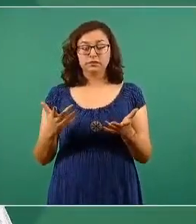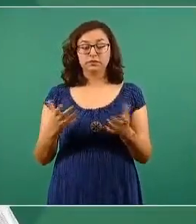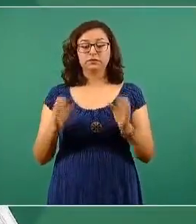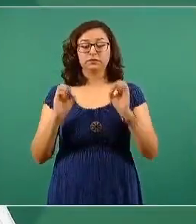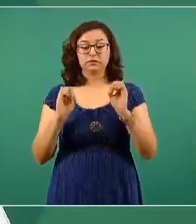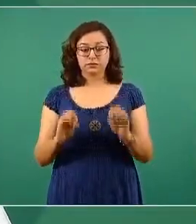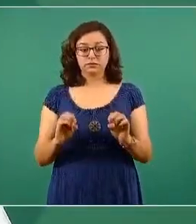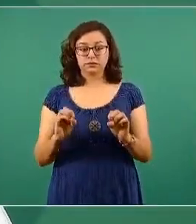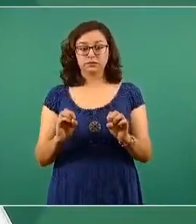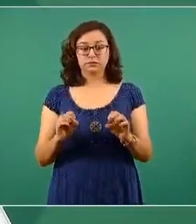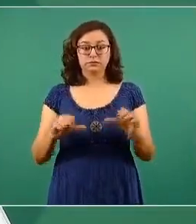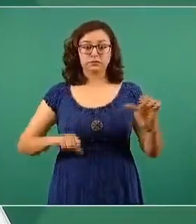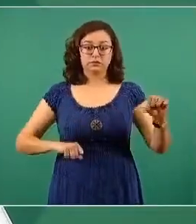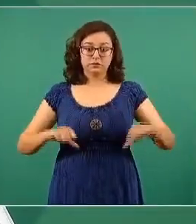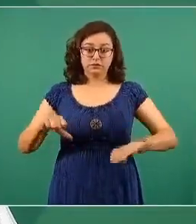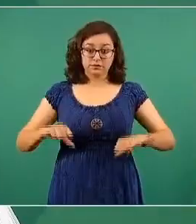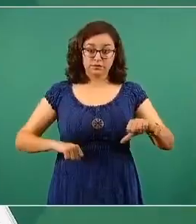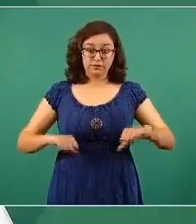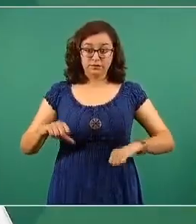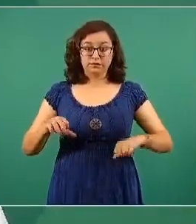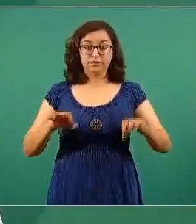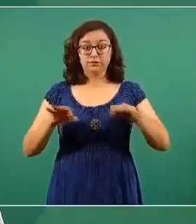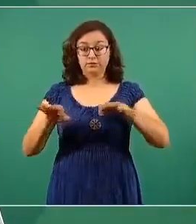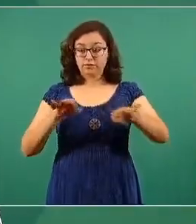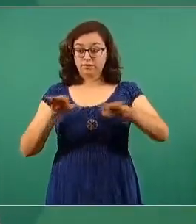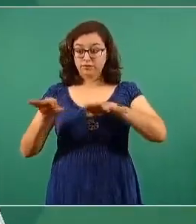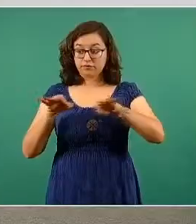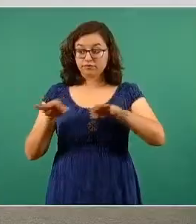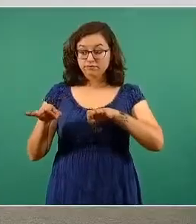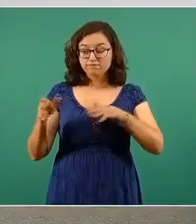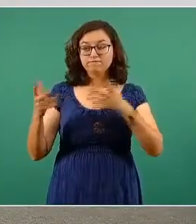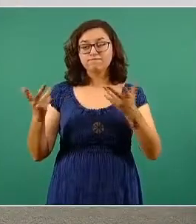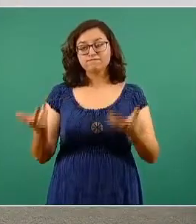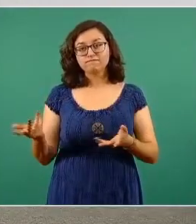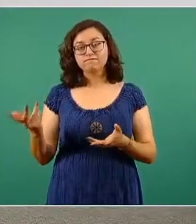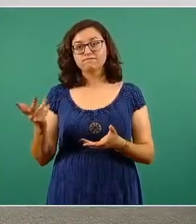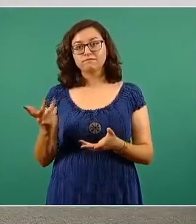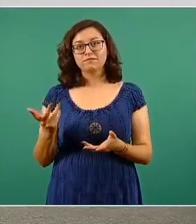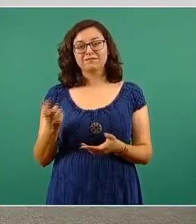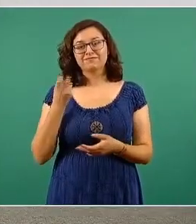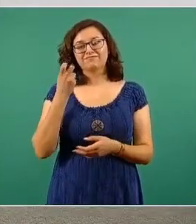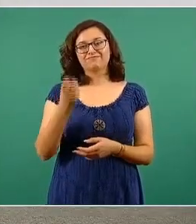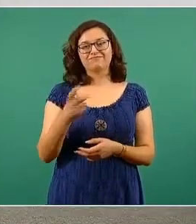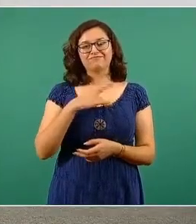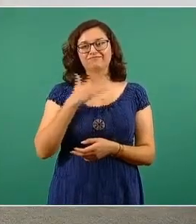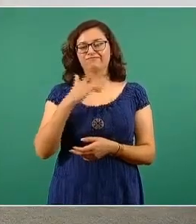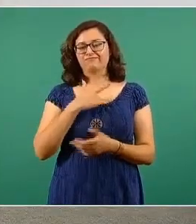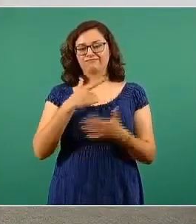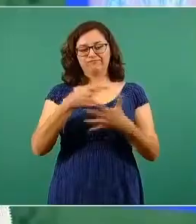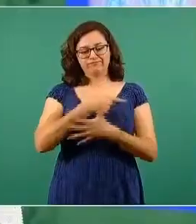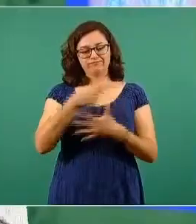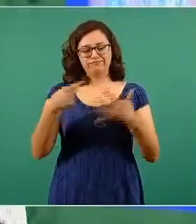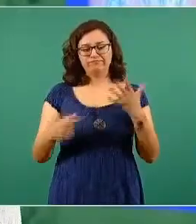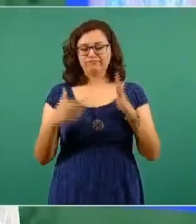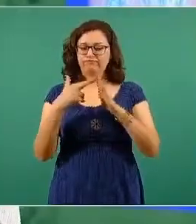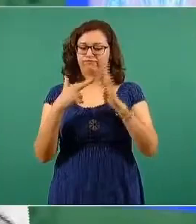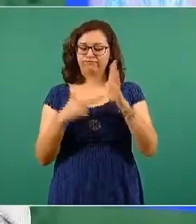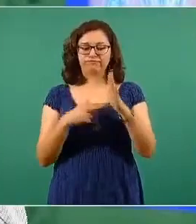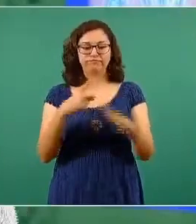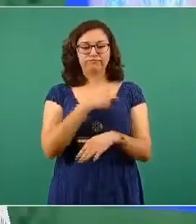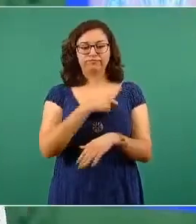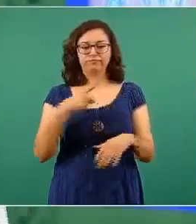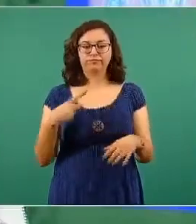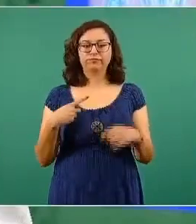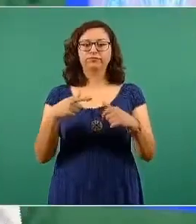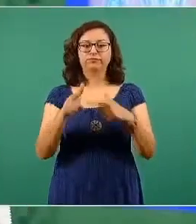estos casos en la actividad laboral, entonces todavía las recomendaciones de mantener las medidas de protección continúan y por eso